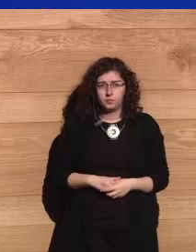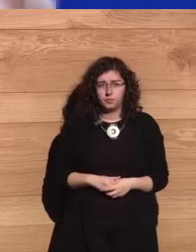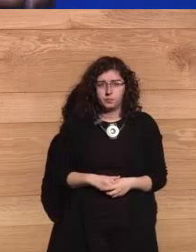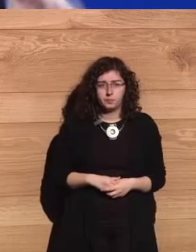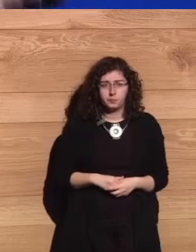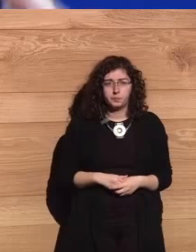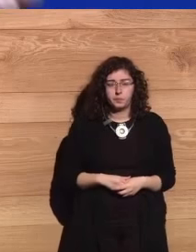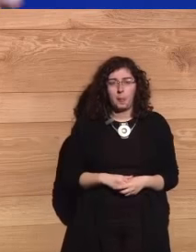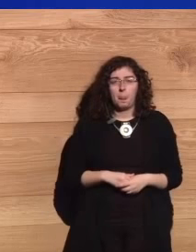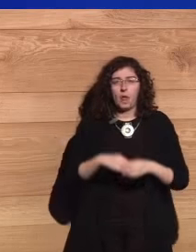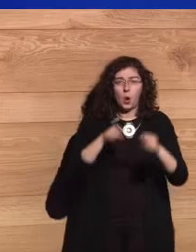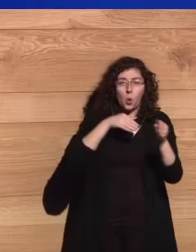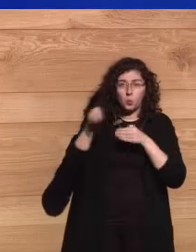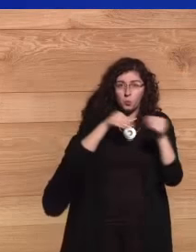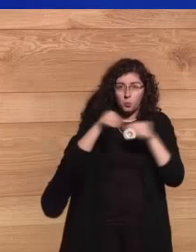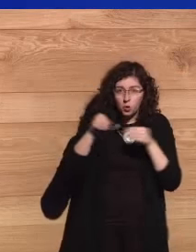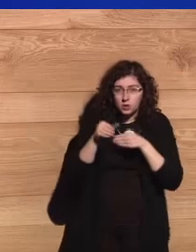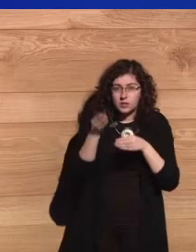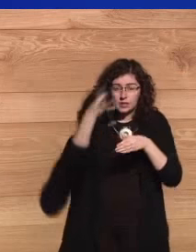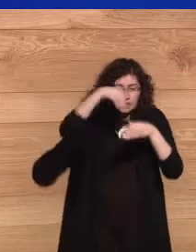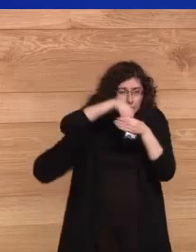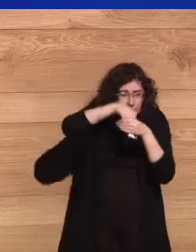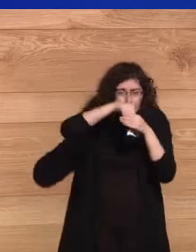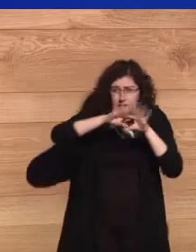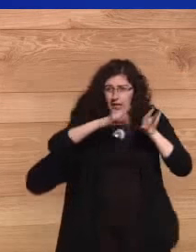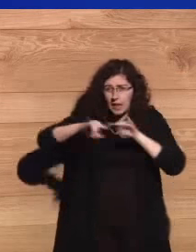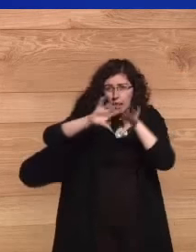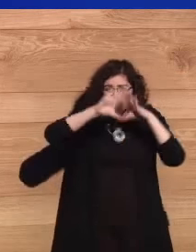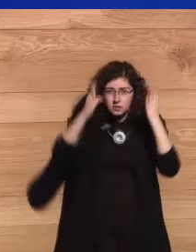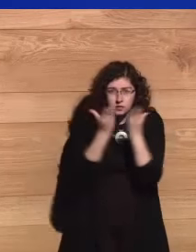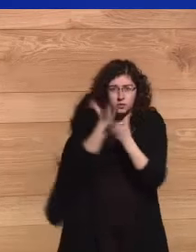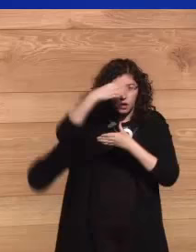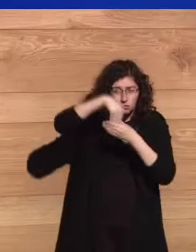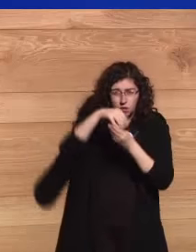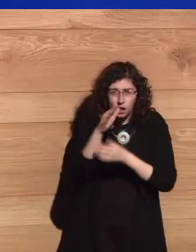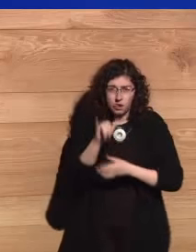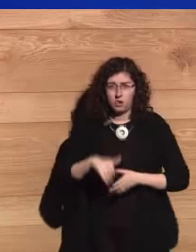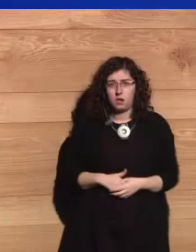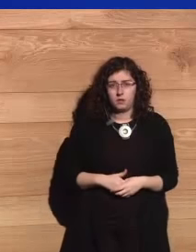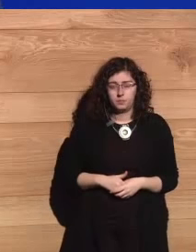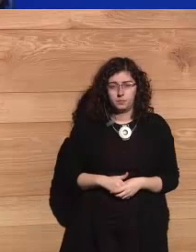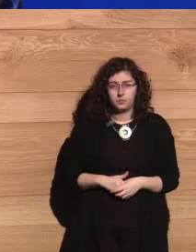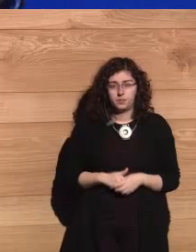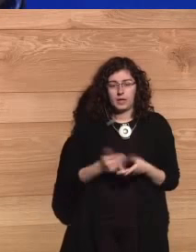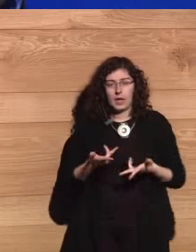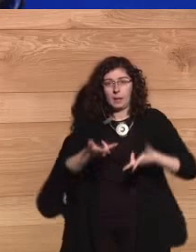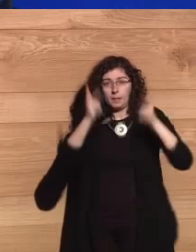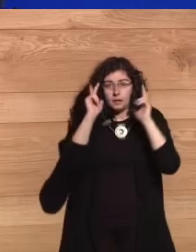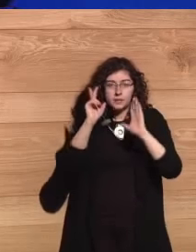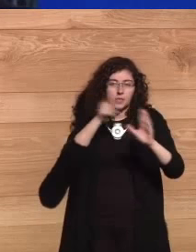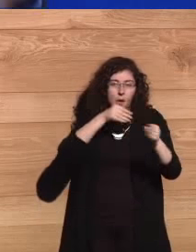unos materiales que están metidos en las entrañas de la tierra, lo que permite lo